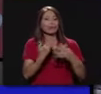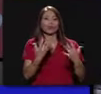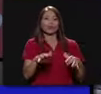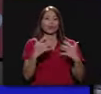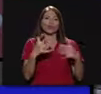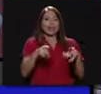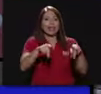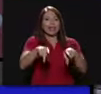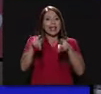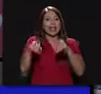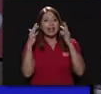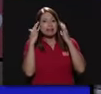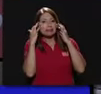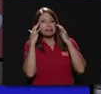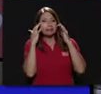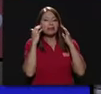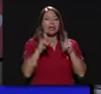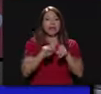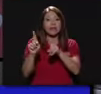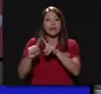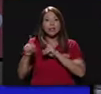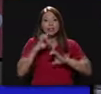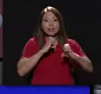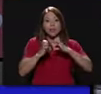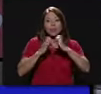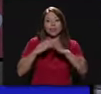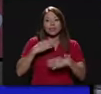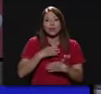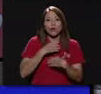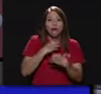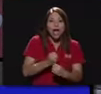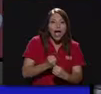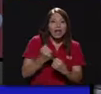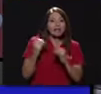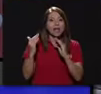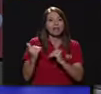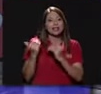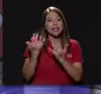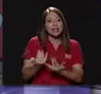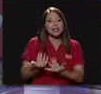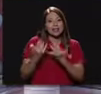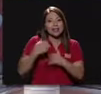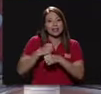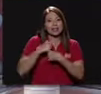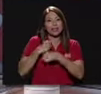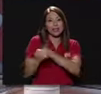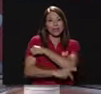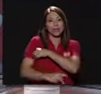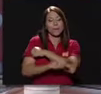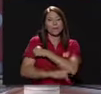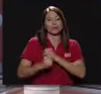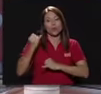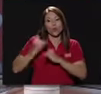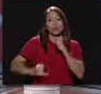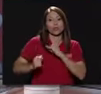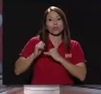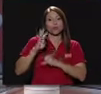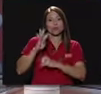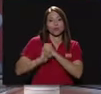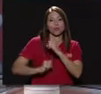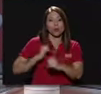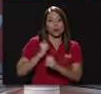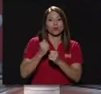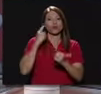gente. Las diferentes encuestas de confianza, de expectativa que se han realizado en el país en los últimos 3 o 4 años...